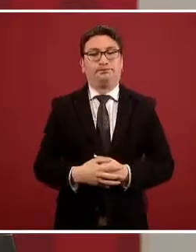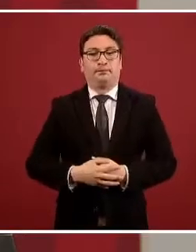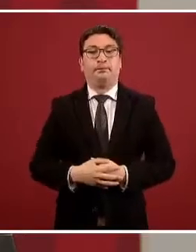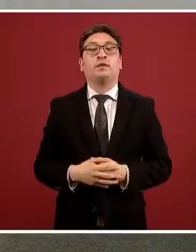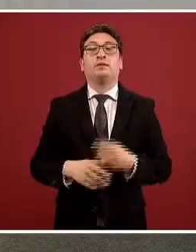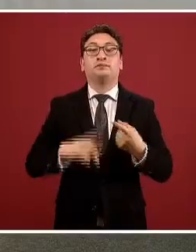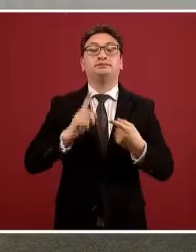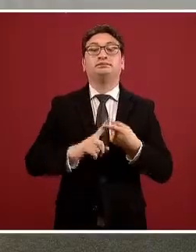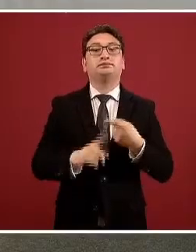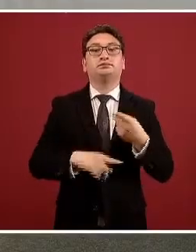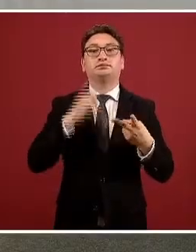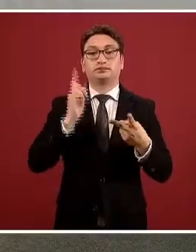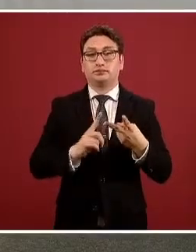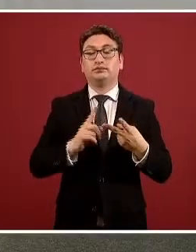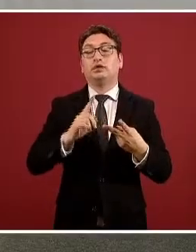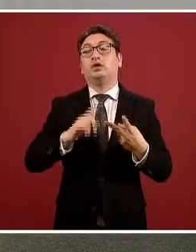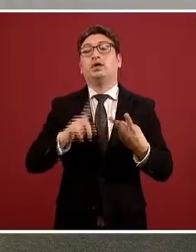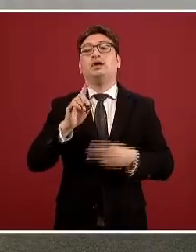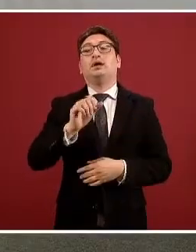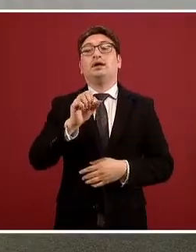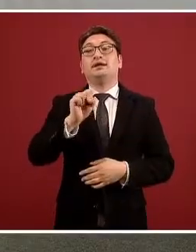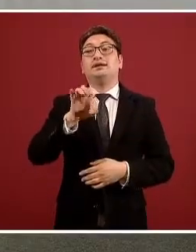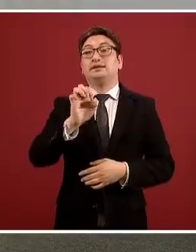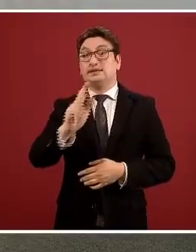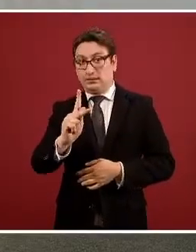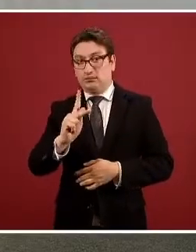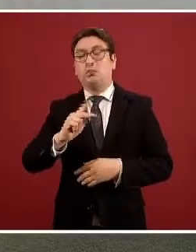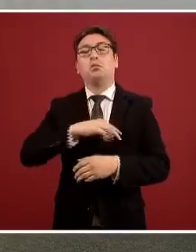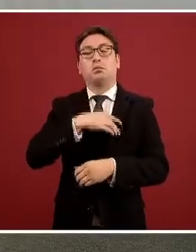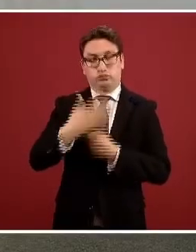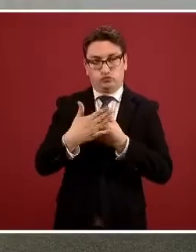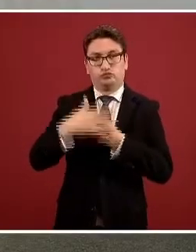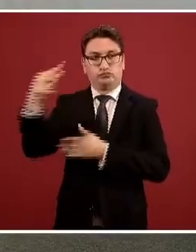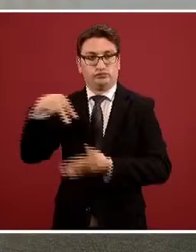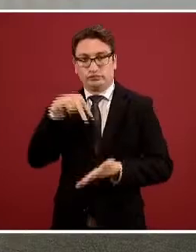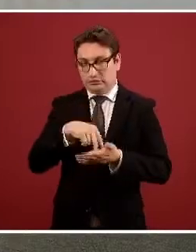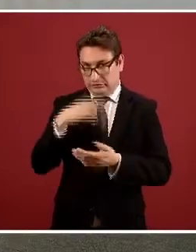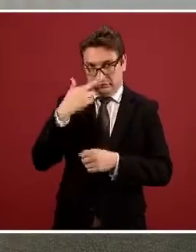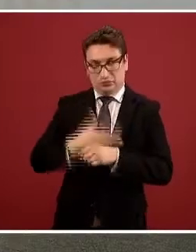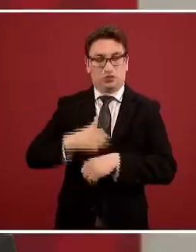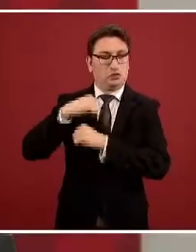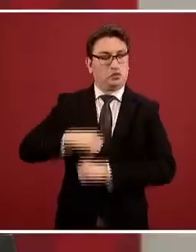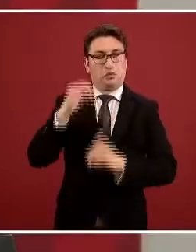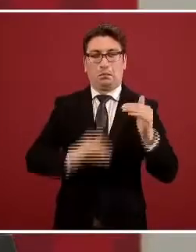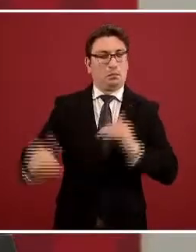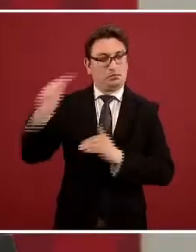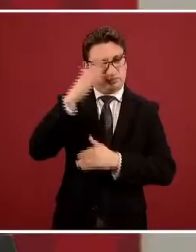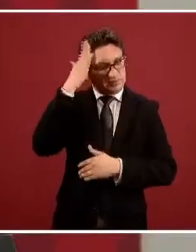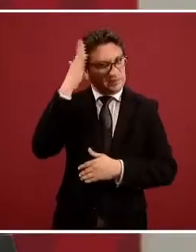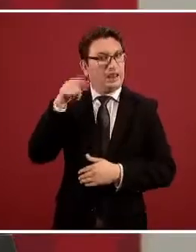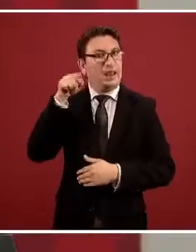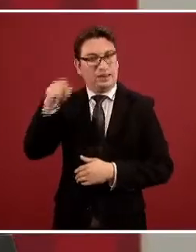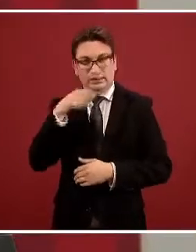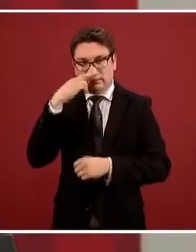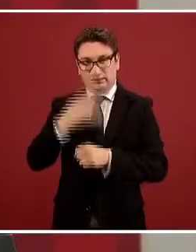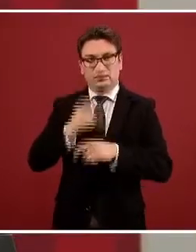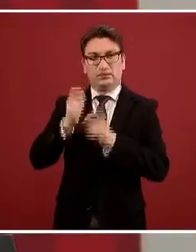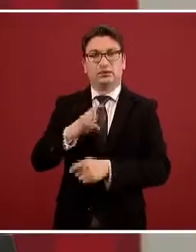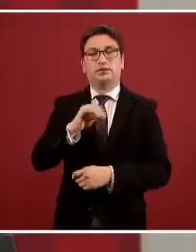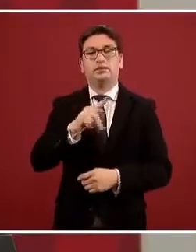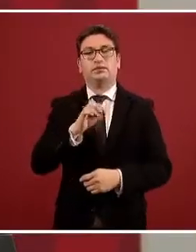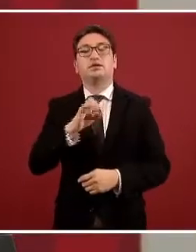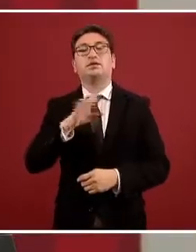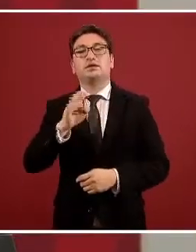de ello. Sobre la SEP, definitivamente va a venir el más importante funcionario de la SEP, que es el titular del ramo, el maestro